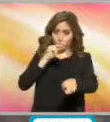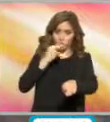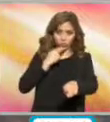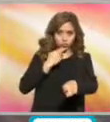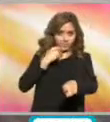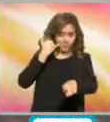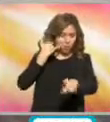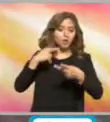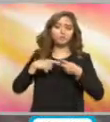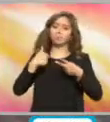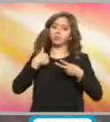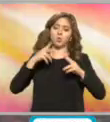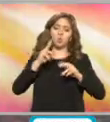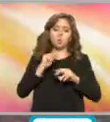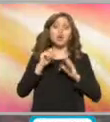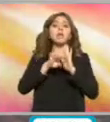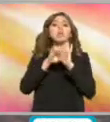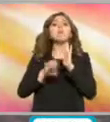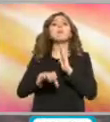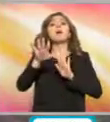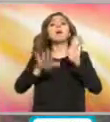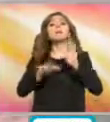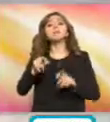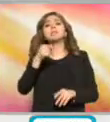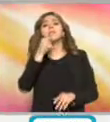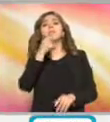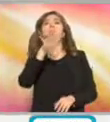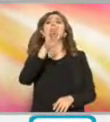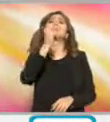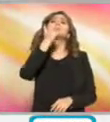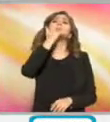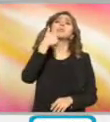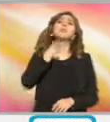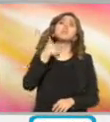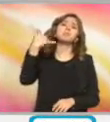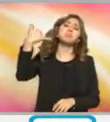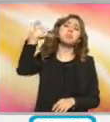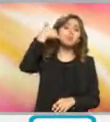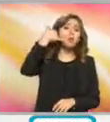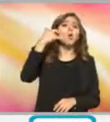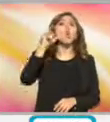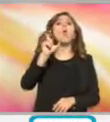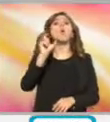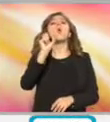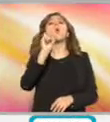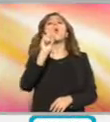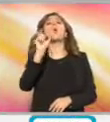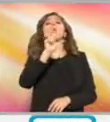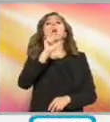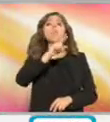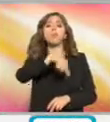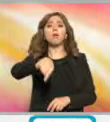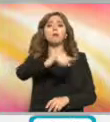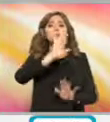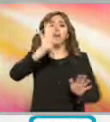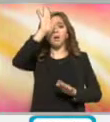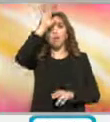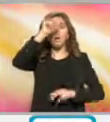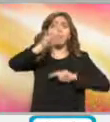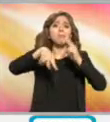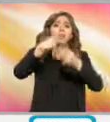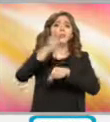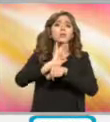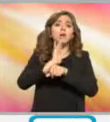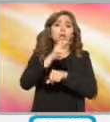es el pequeño el que dice, es que tengo que contestarle a mis amiguitos, es que quedamos de ir al cine cuando ya están en edad, ¿verdad? Y entonces también tienes que decir, a ver, esta media